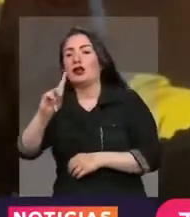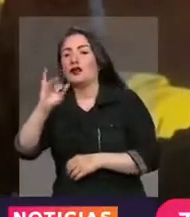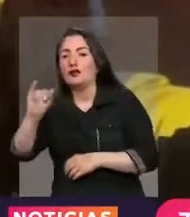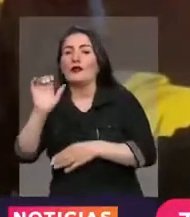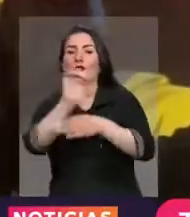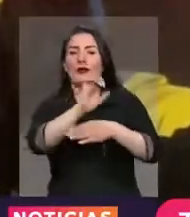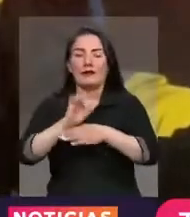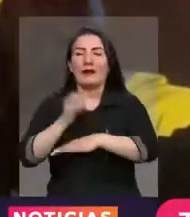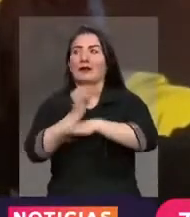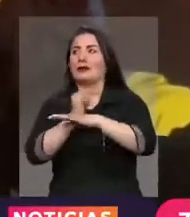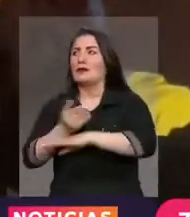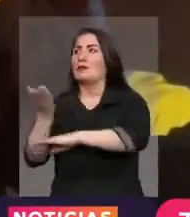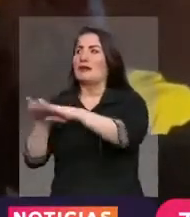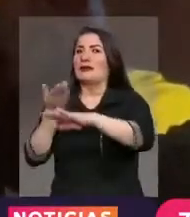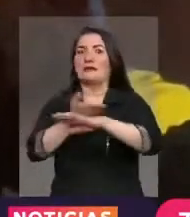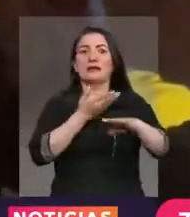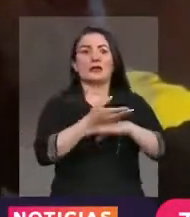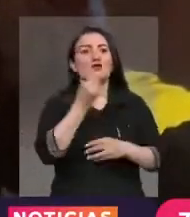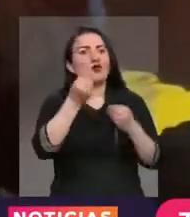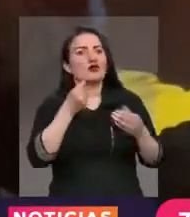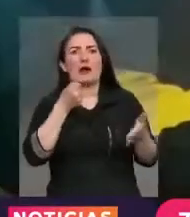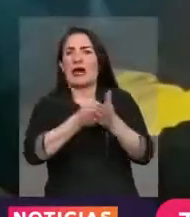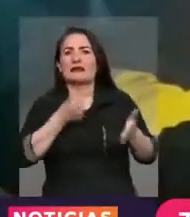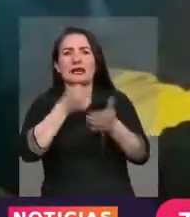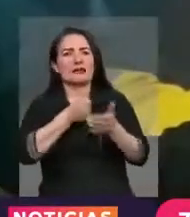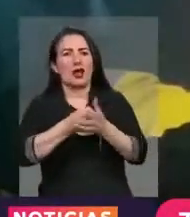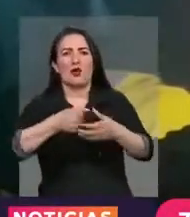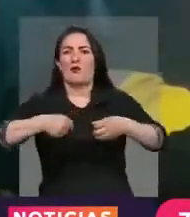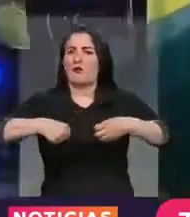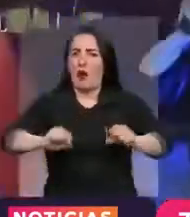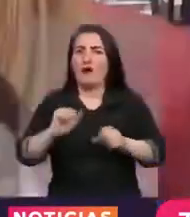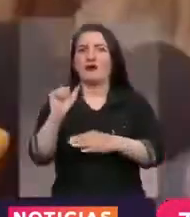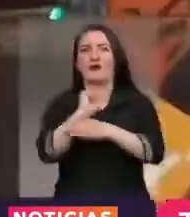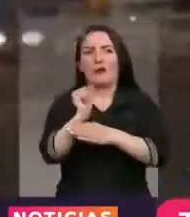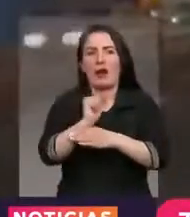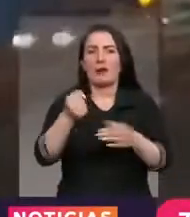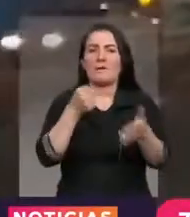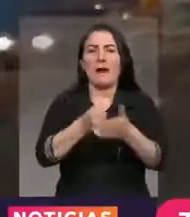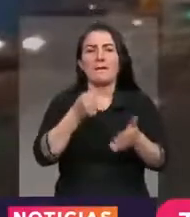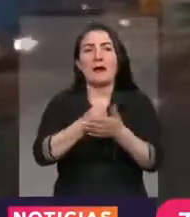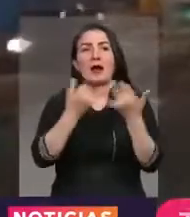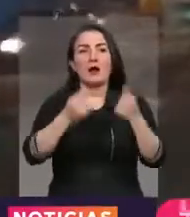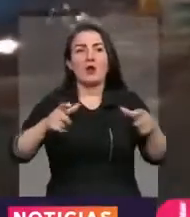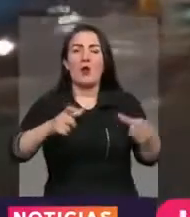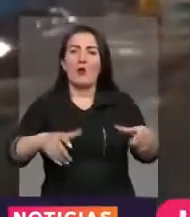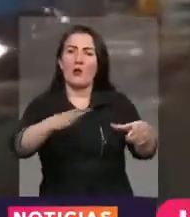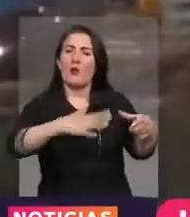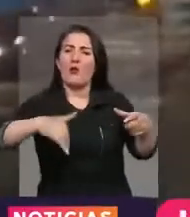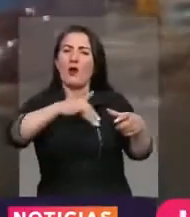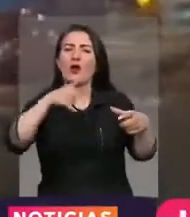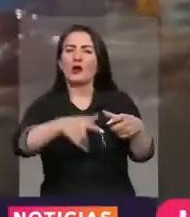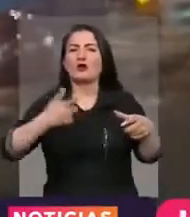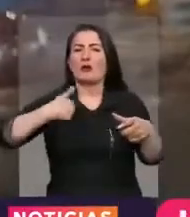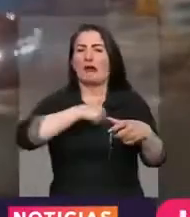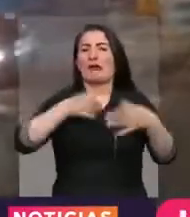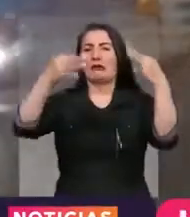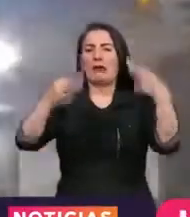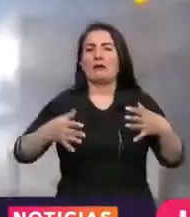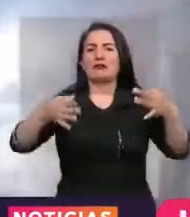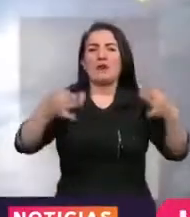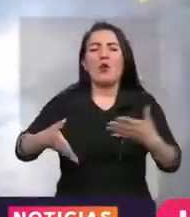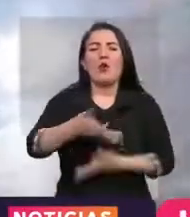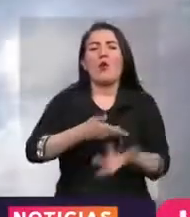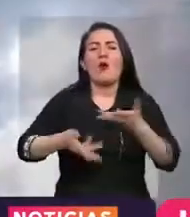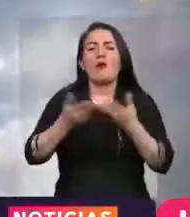este sector porque ya habían presentado accidentes y no solo de motociclistas, sino de vehículos. Este hueco implicaba para nosotros un tema de inseguridad porque